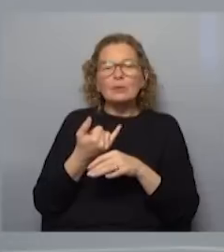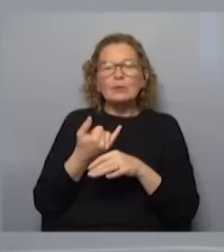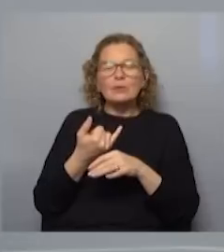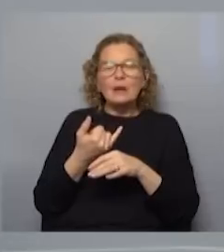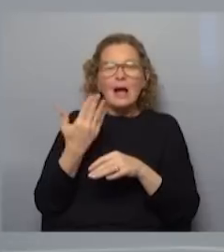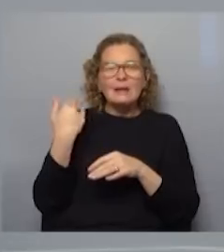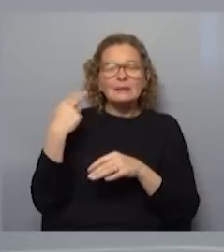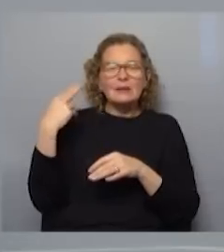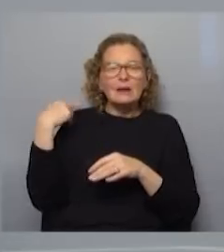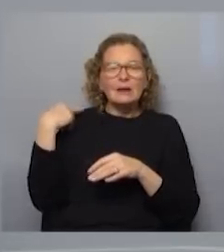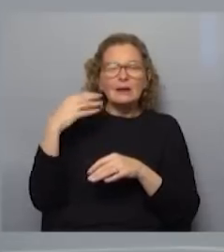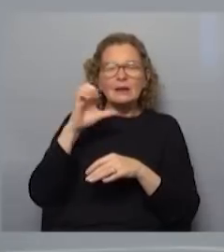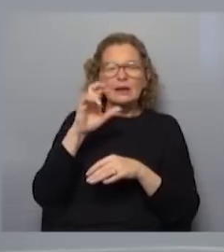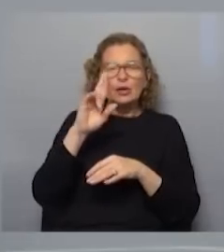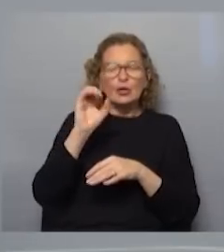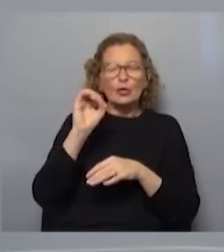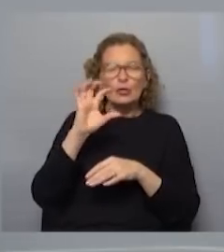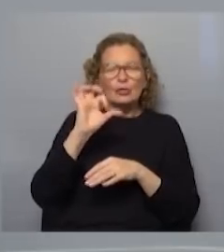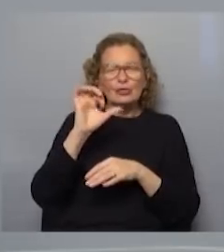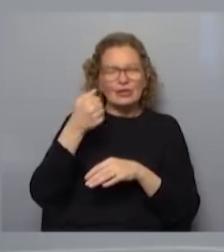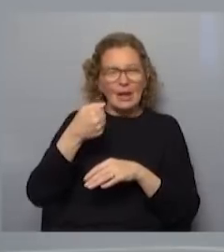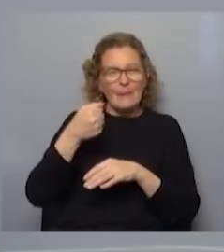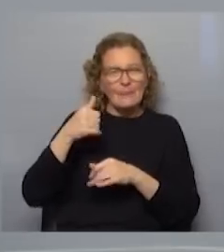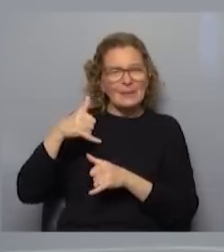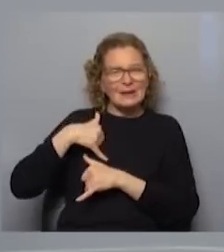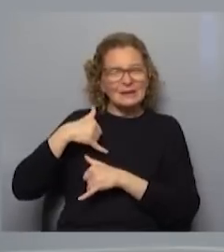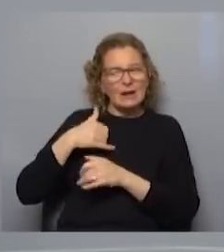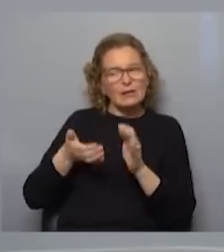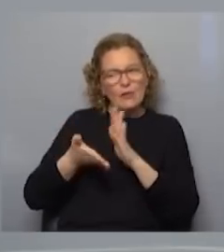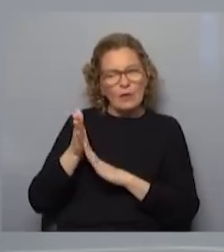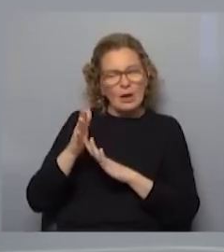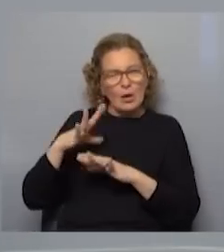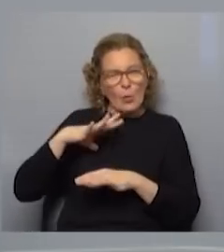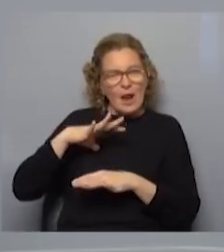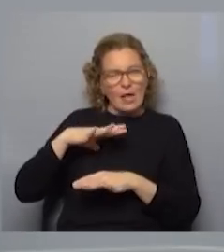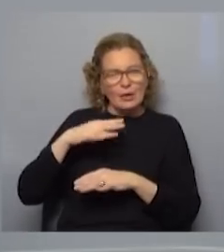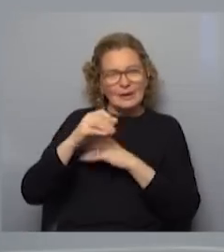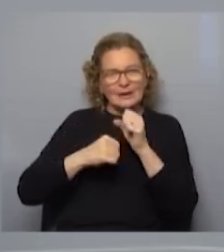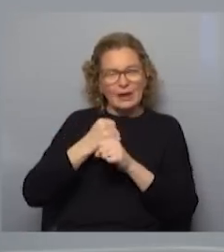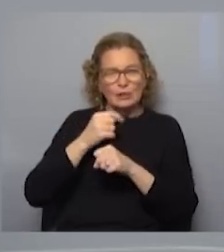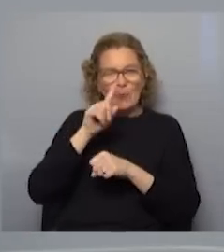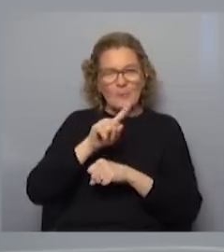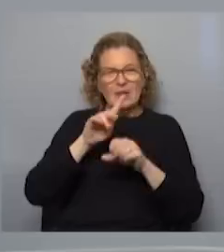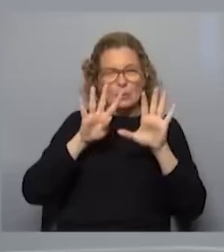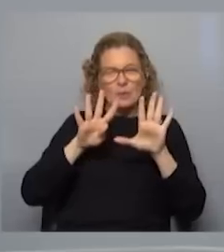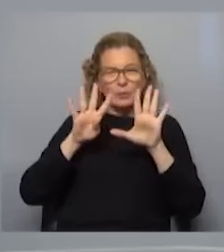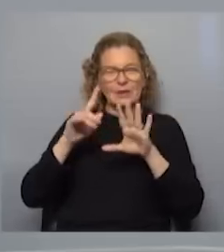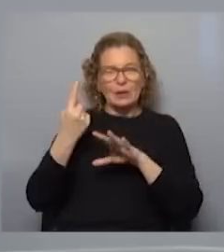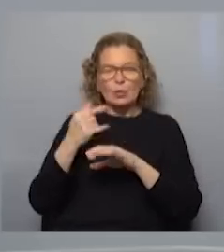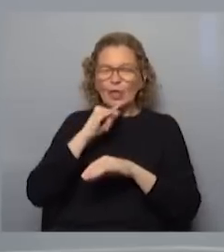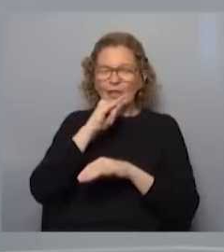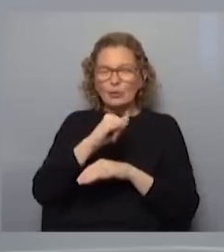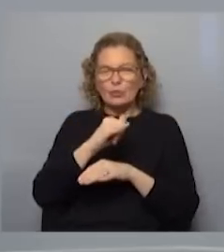ex capitán erosza un militar pasado a retiro que en 1991 denunció